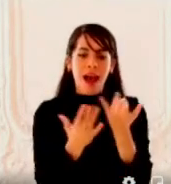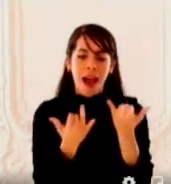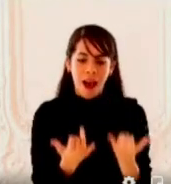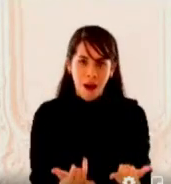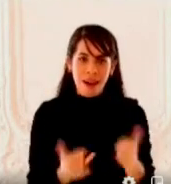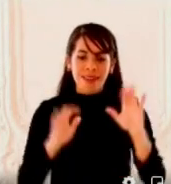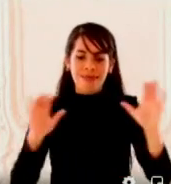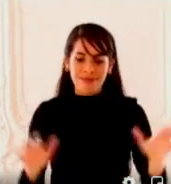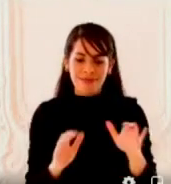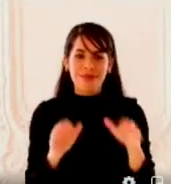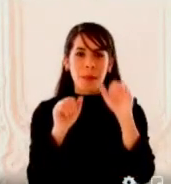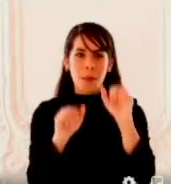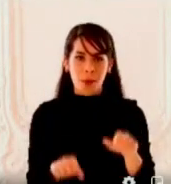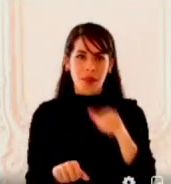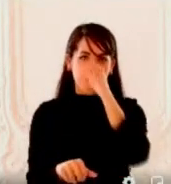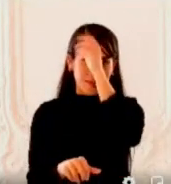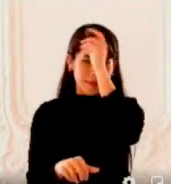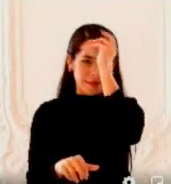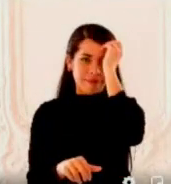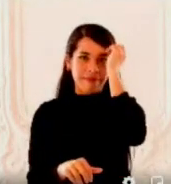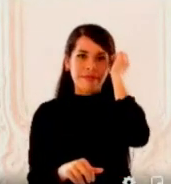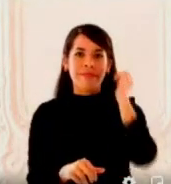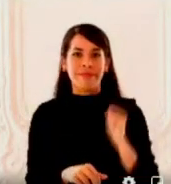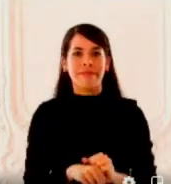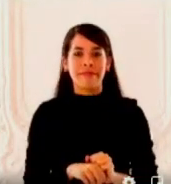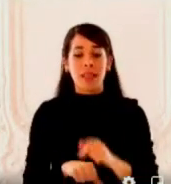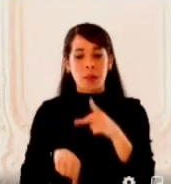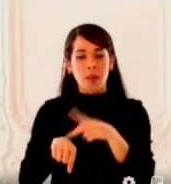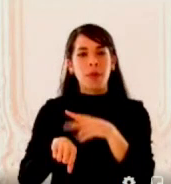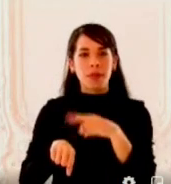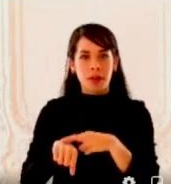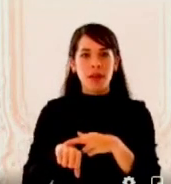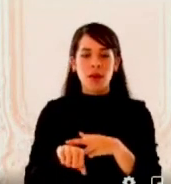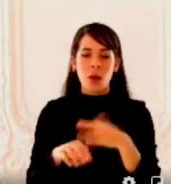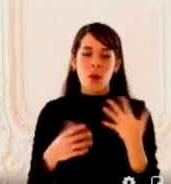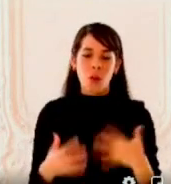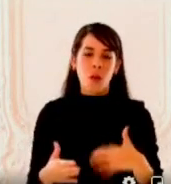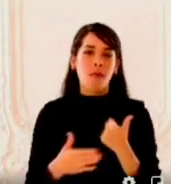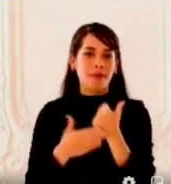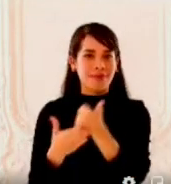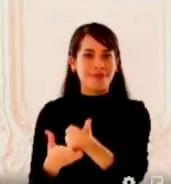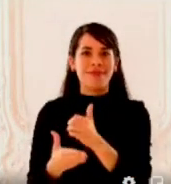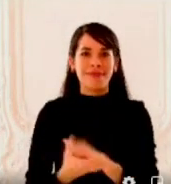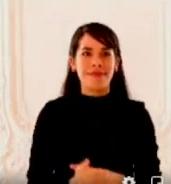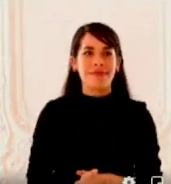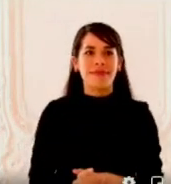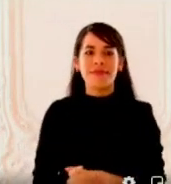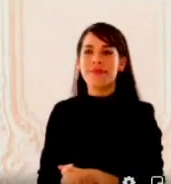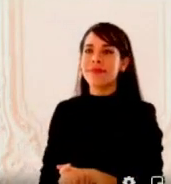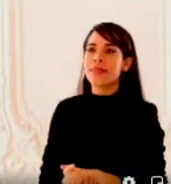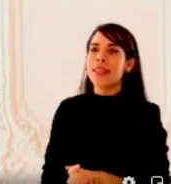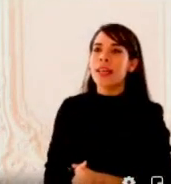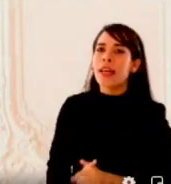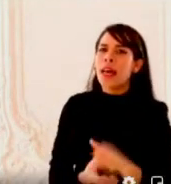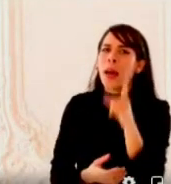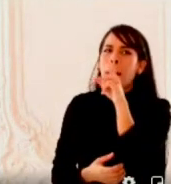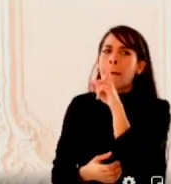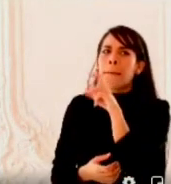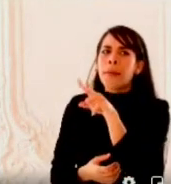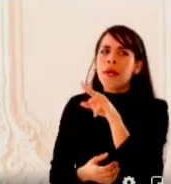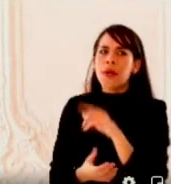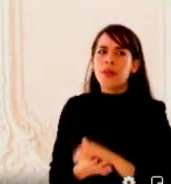a beneficiar la calidad de vida del pueblo de Puerto Rico, okay. Sin duda alguna. Y para Vega, brevemente, aquí